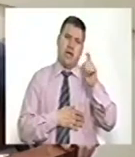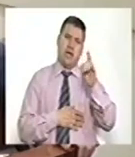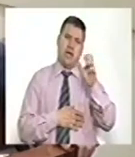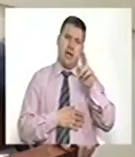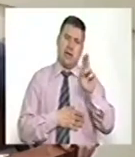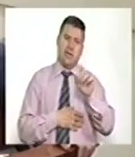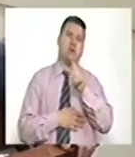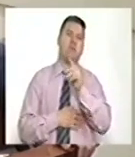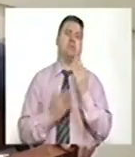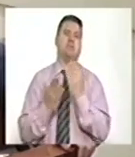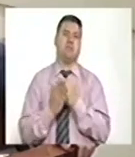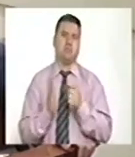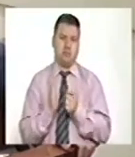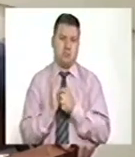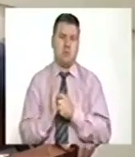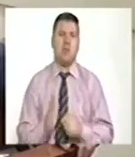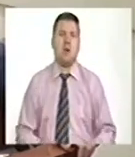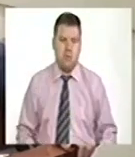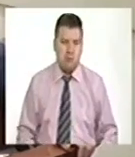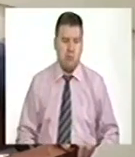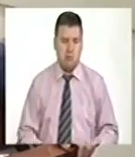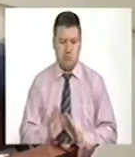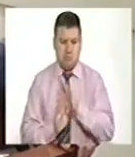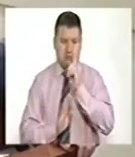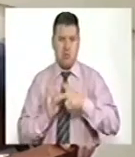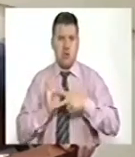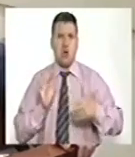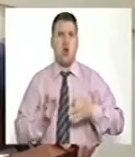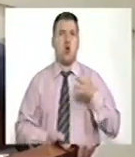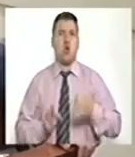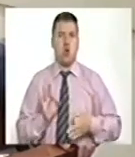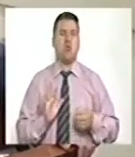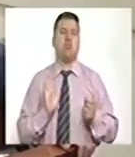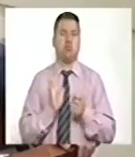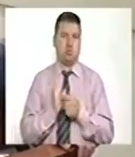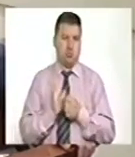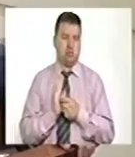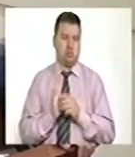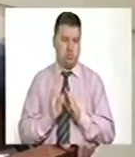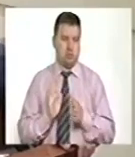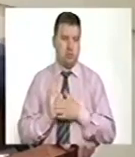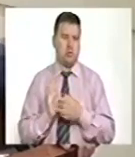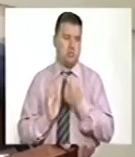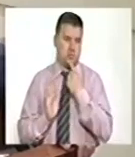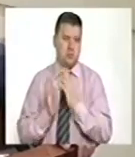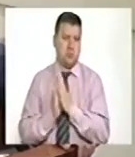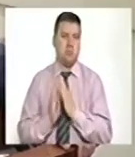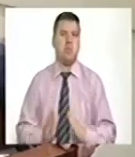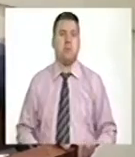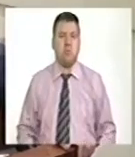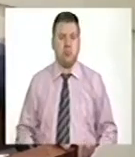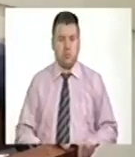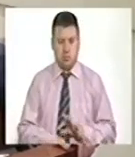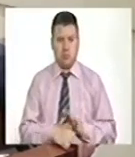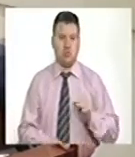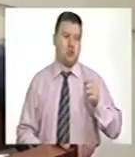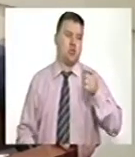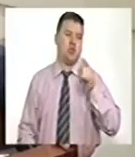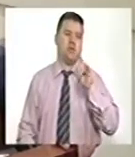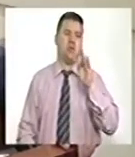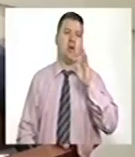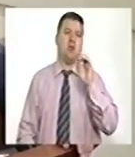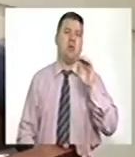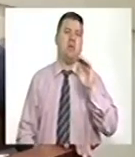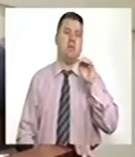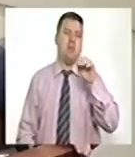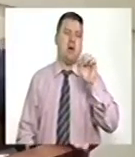magistrado auxiliar de la Corte Suprema de Justicia en el despacho del doctor Gustavo Malo